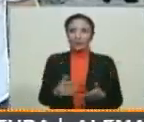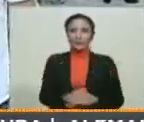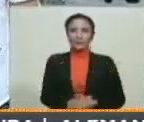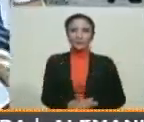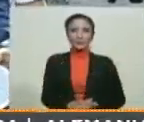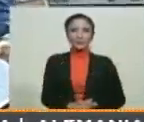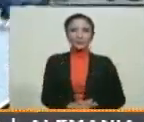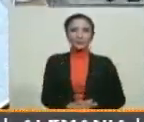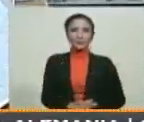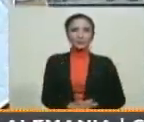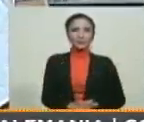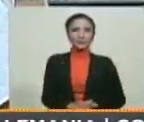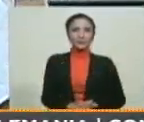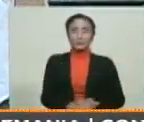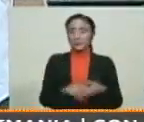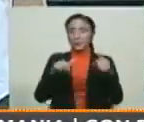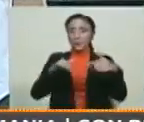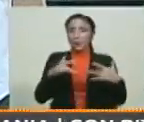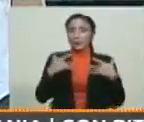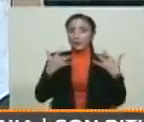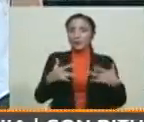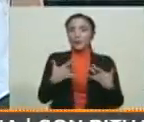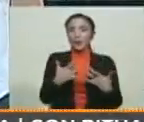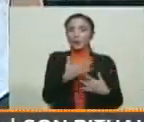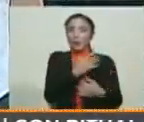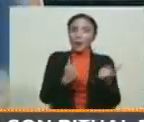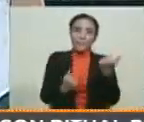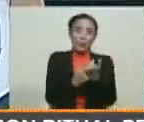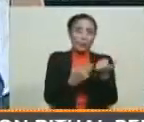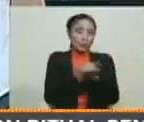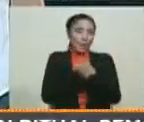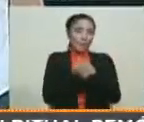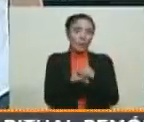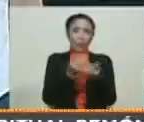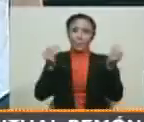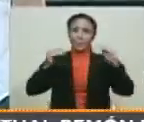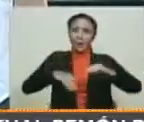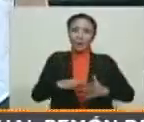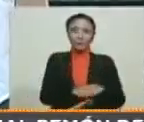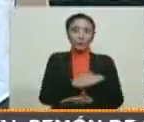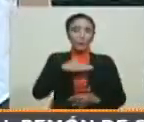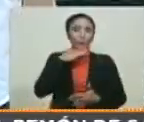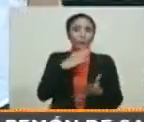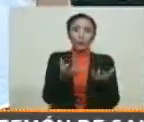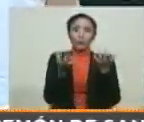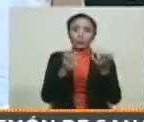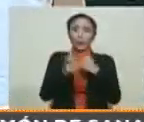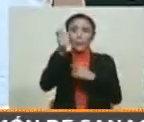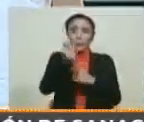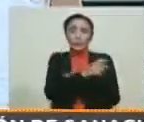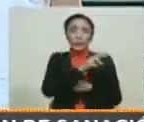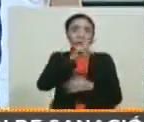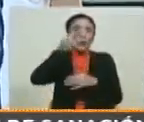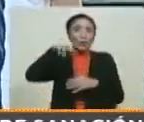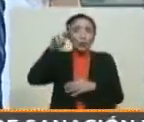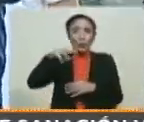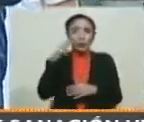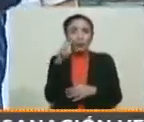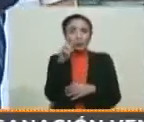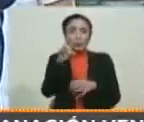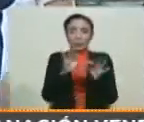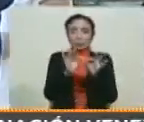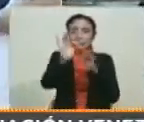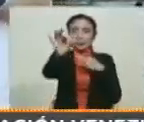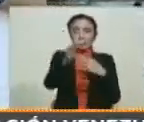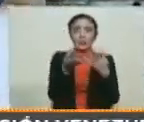hoy es el día que siento de ustedes más apoyo y más amor nunca había visto tanta pasión junta